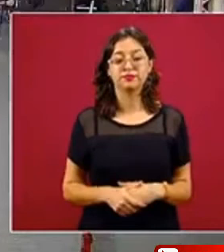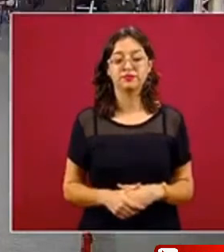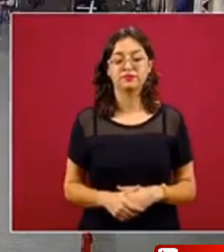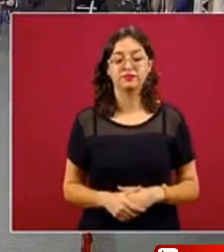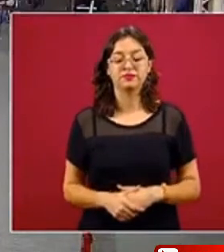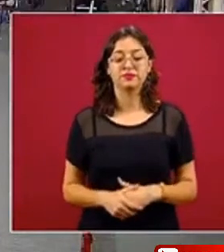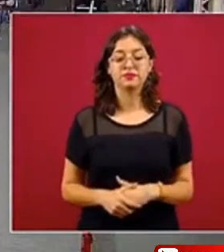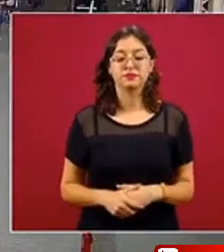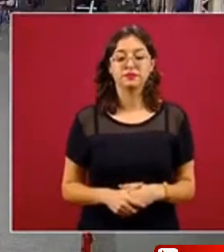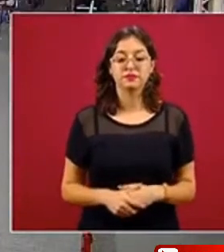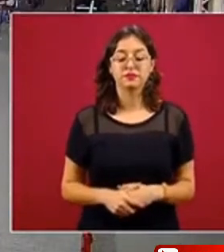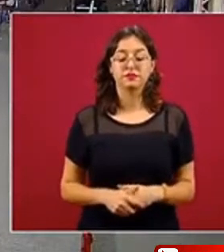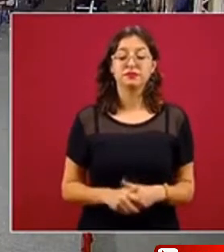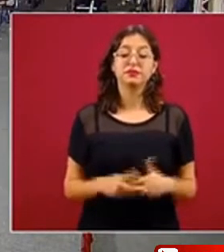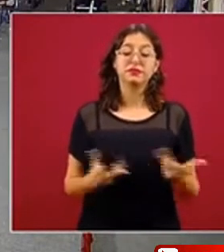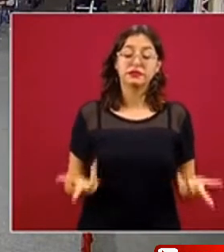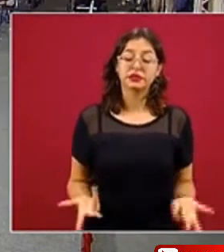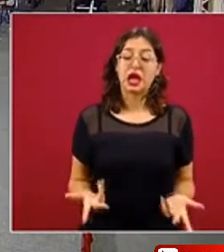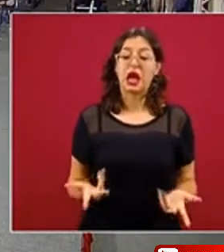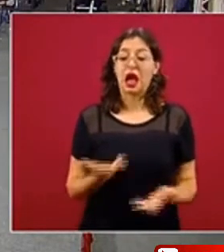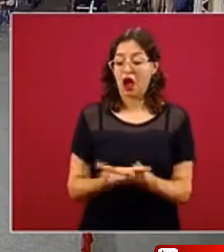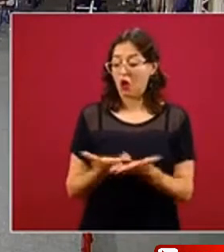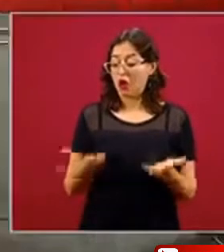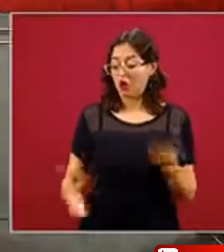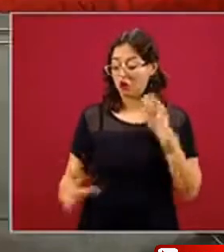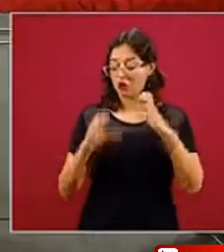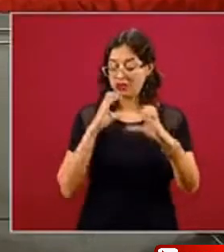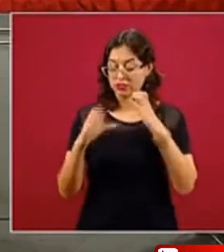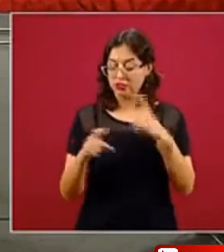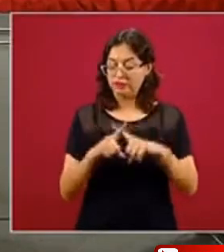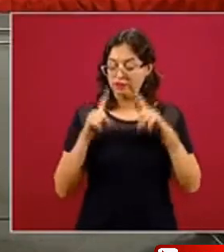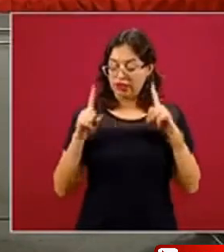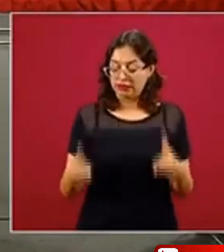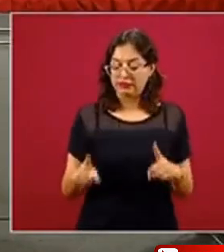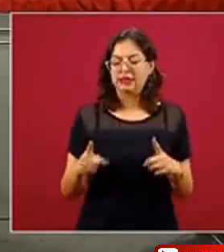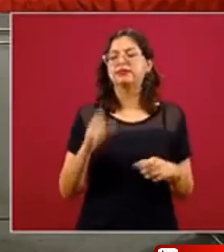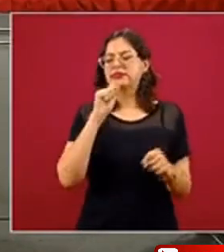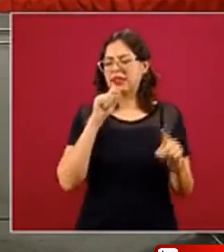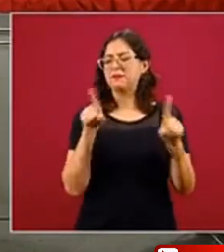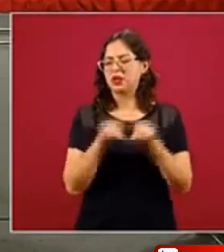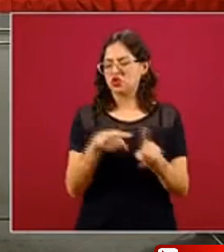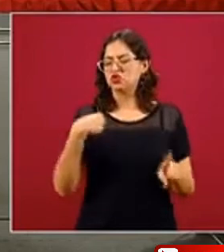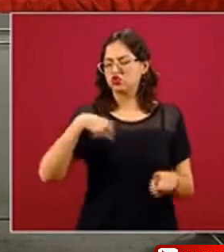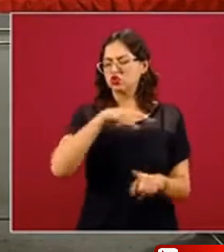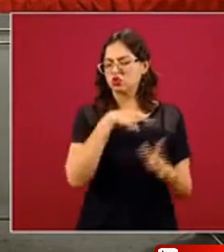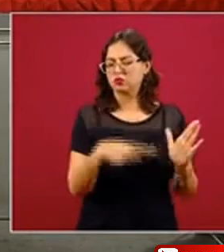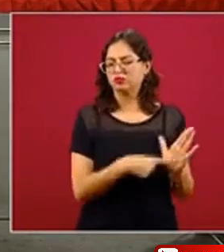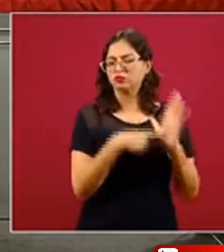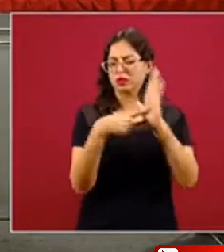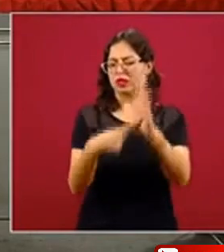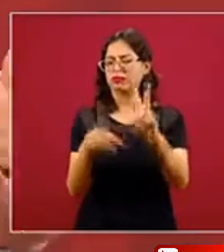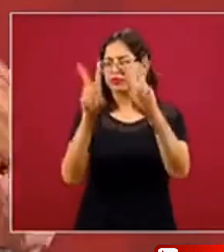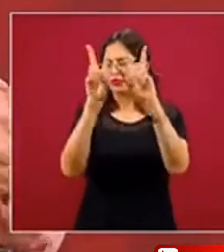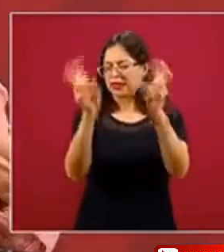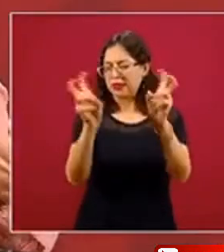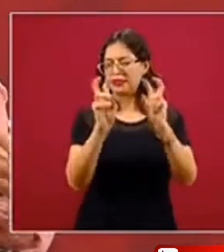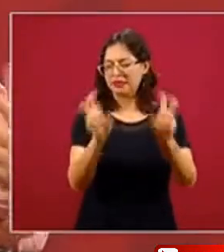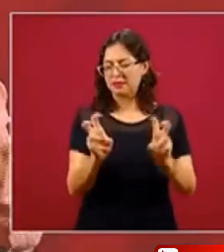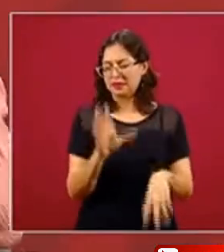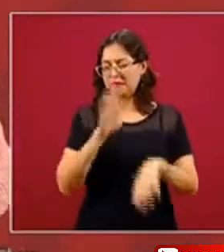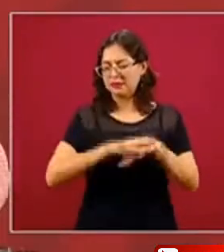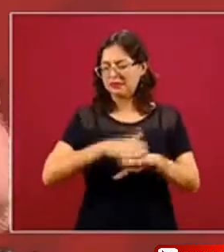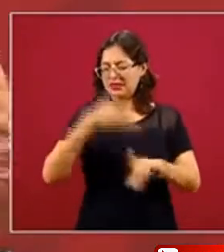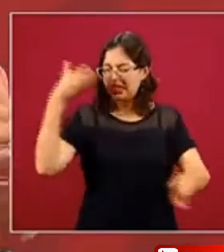y ahora que cambiamos este modelo de comunicación, otra característica es que vamos a empezar a tratar temas concretos, así como lo hemos